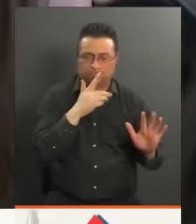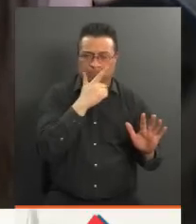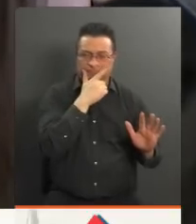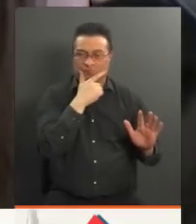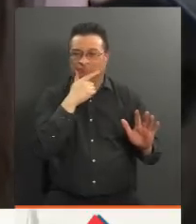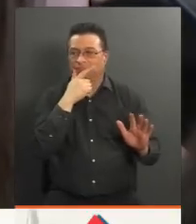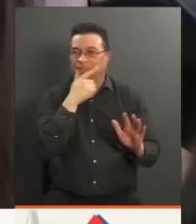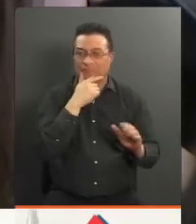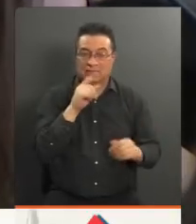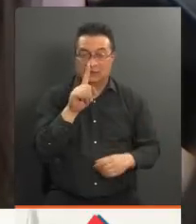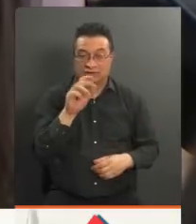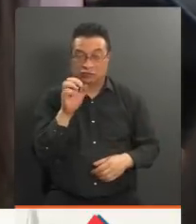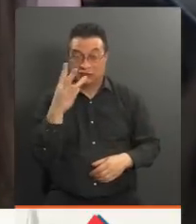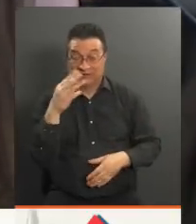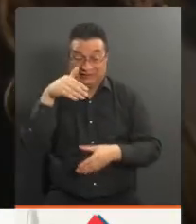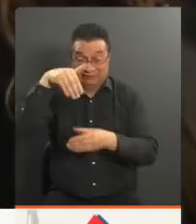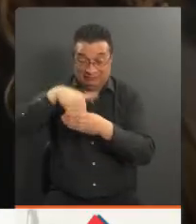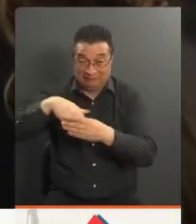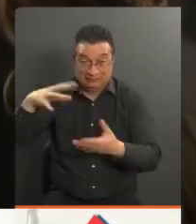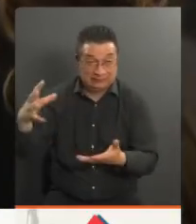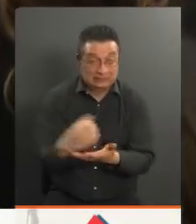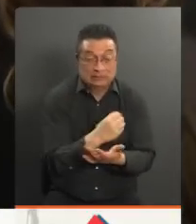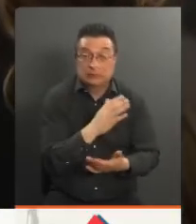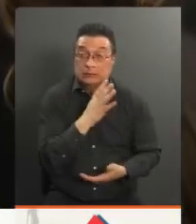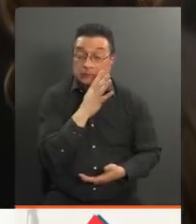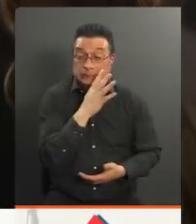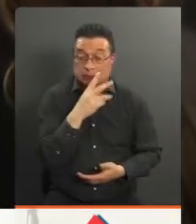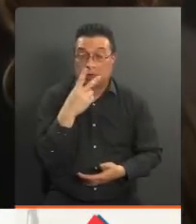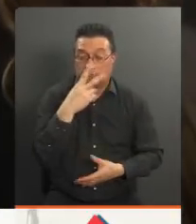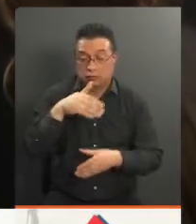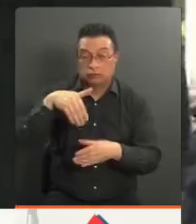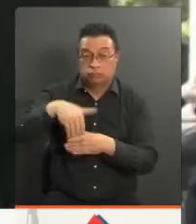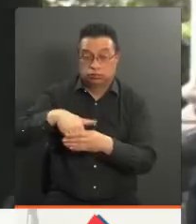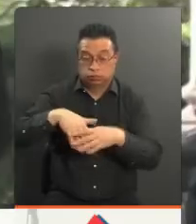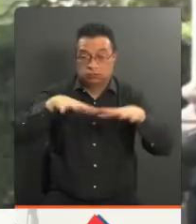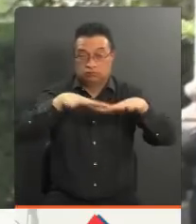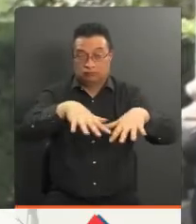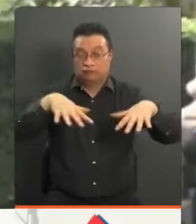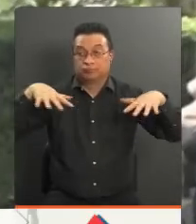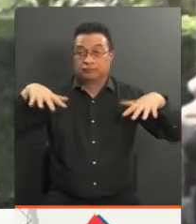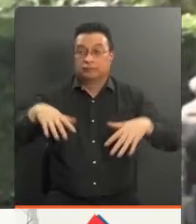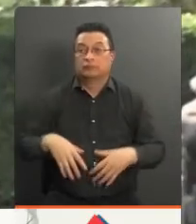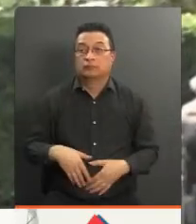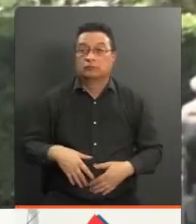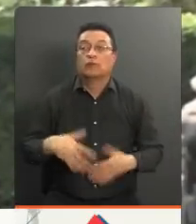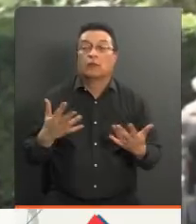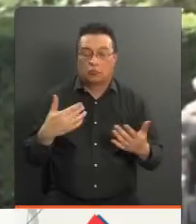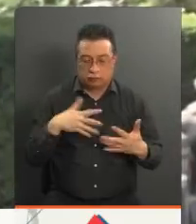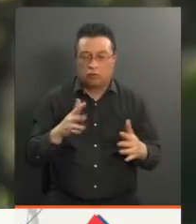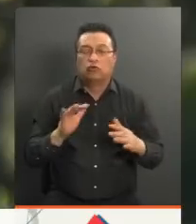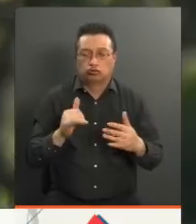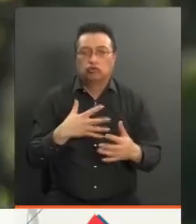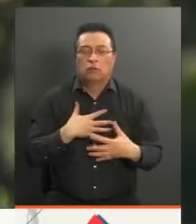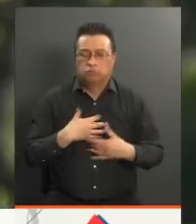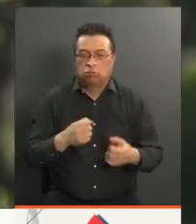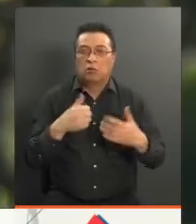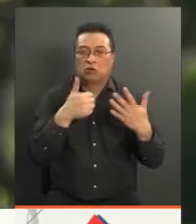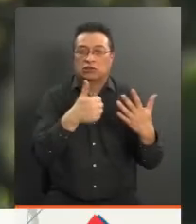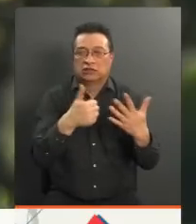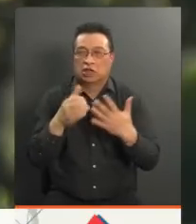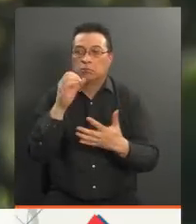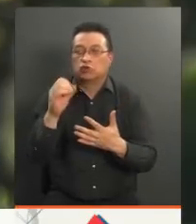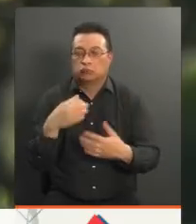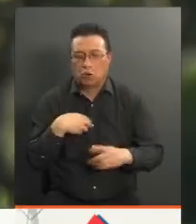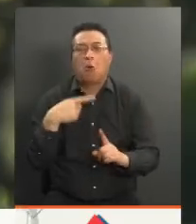los 103 votos necesarios es algo que se sabrá en la misma votación del plenario. No, sin duda tiene vocación de dos tercios, es lo que esperamos. Yo soy